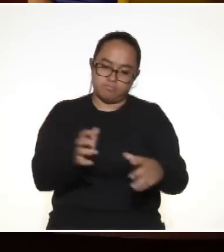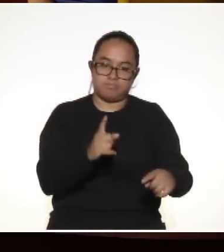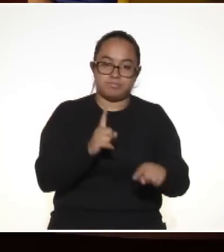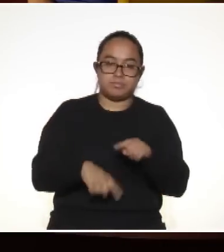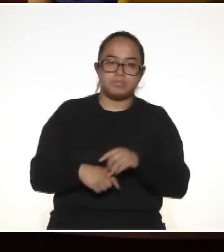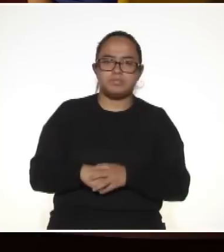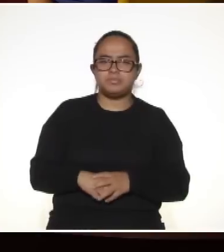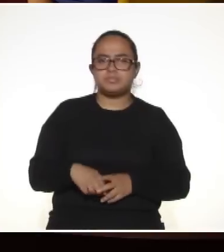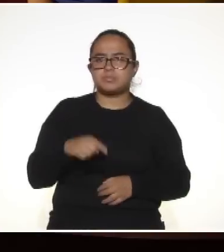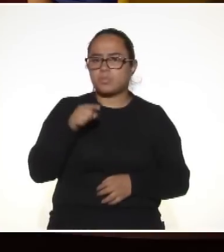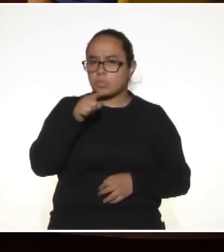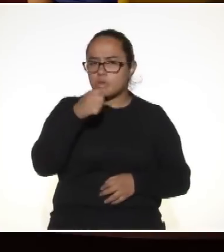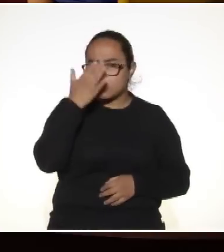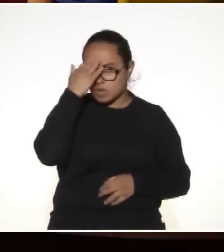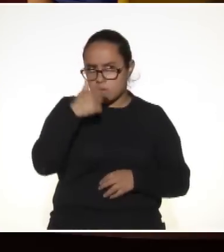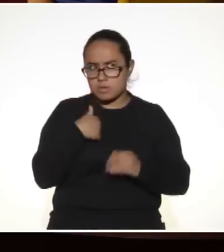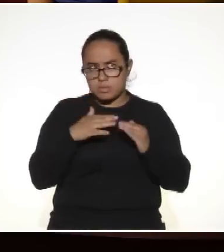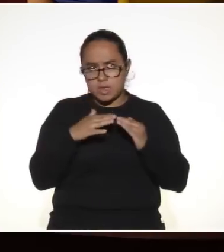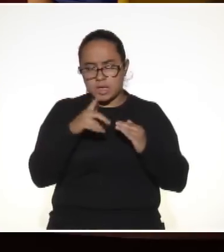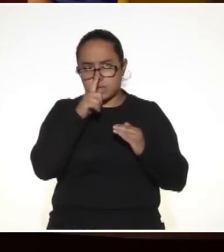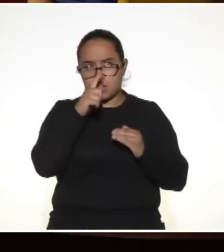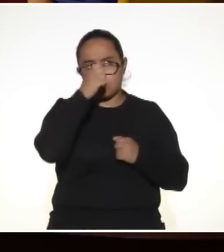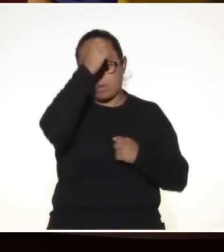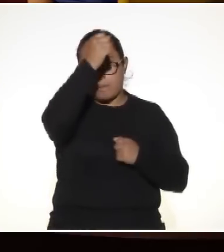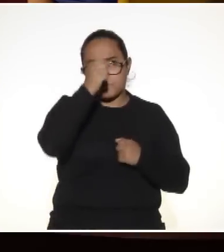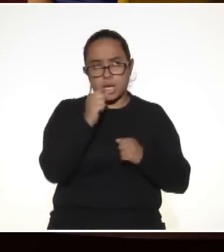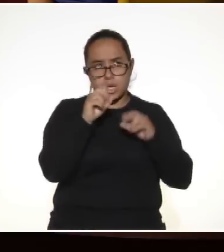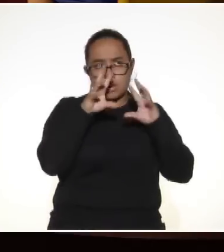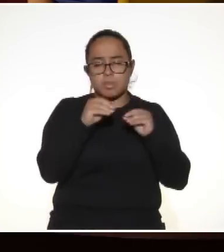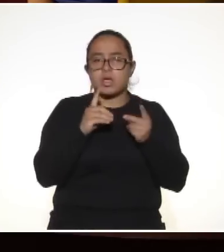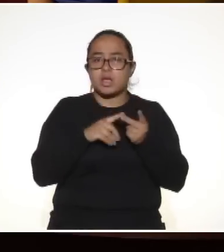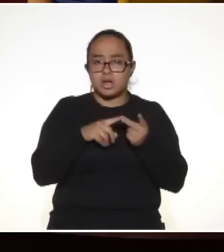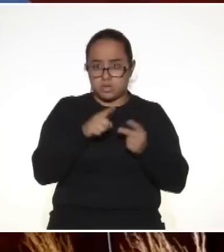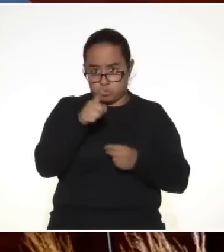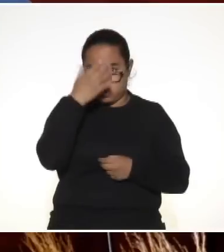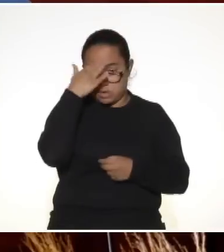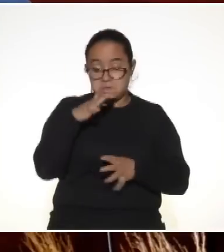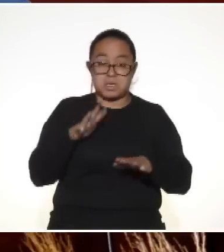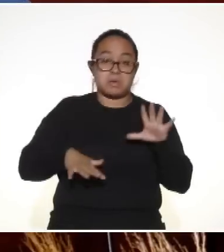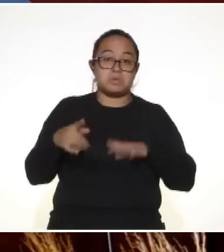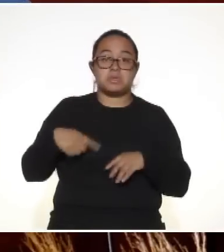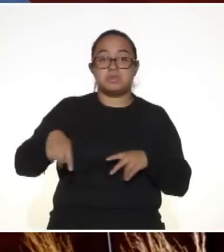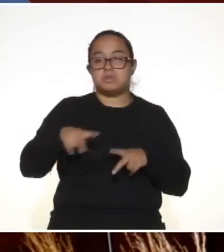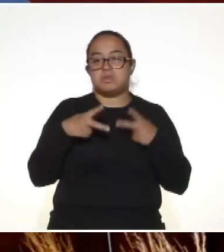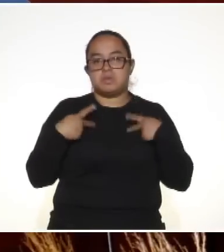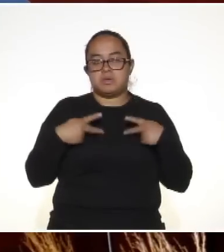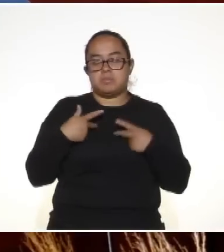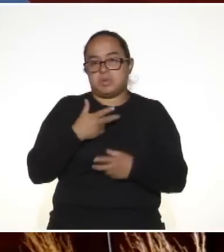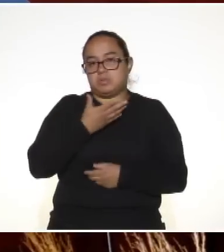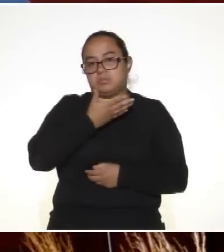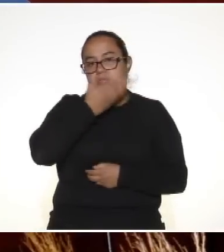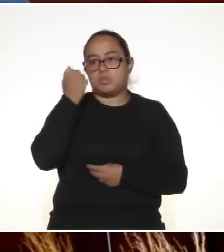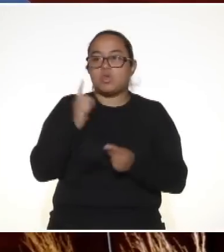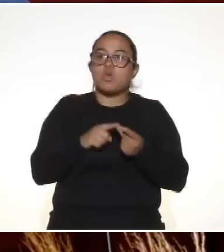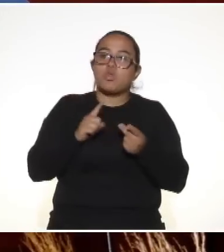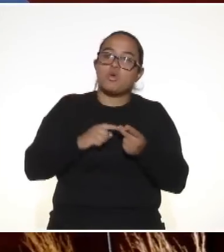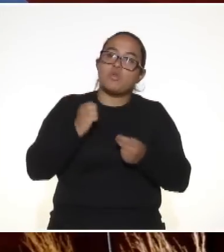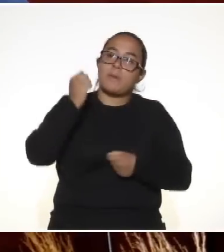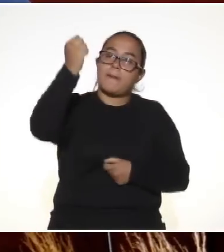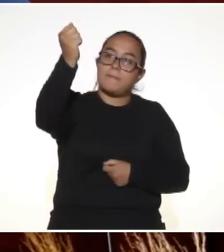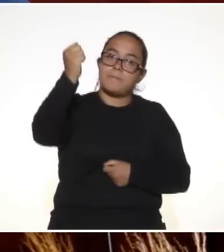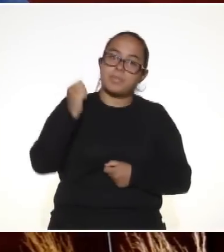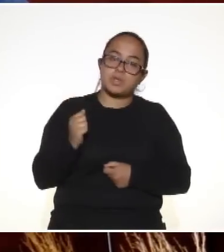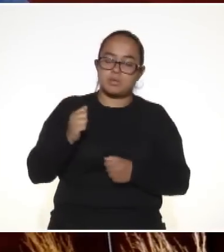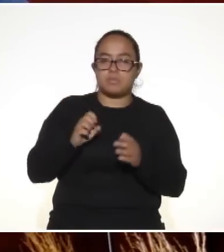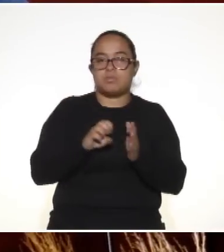en dónde se corta la electricidad de su casa? Bien importante, cosas que no tenemos idea. Sí. Así No es. tenemos la menor idea de dónde cortar la electricidad. Yo